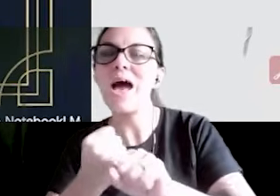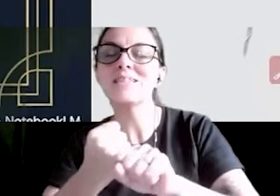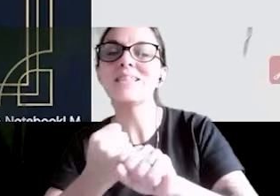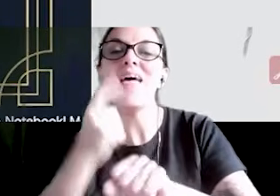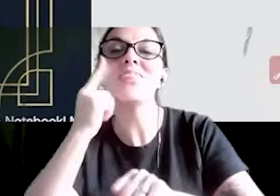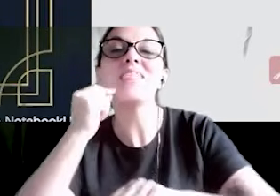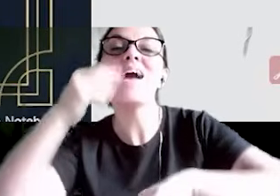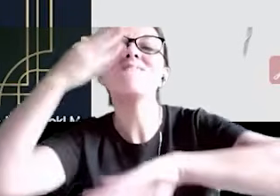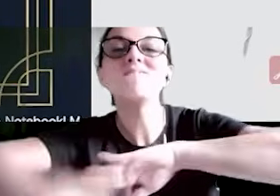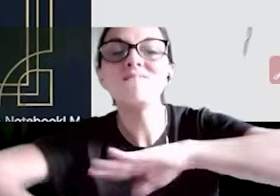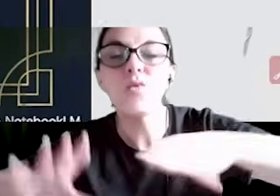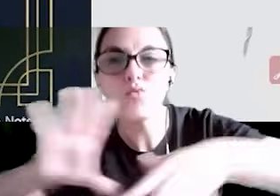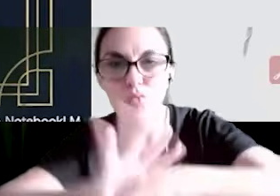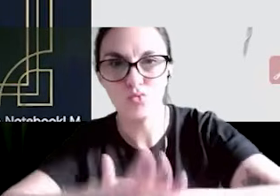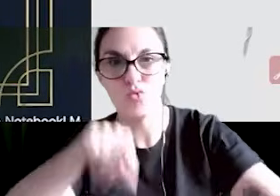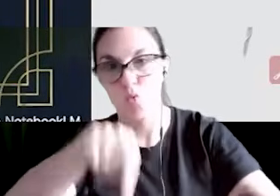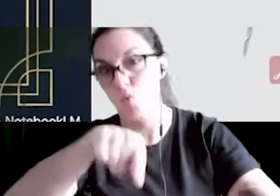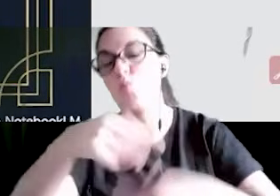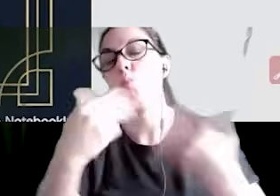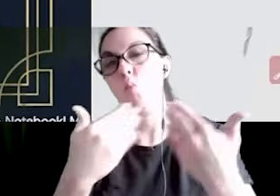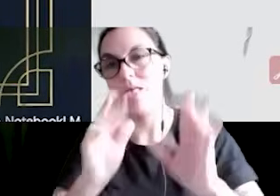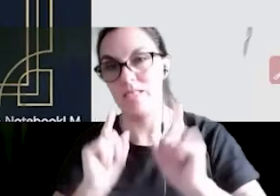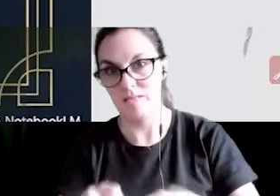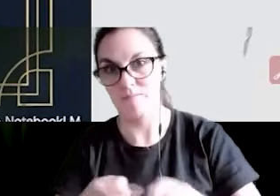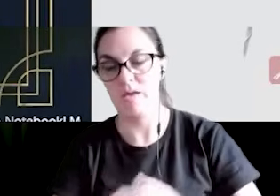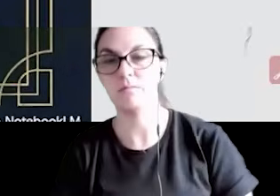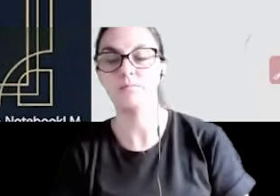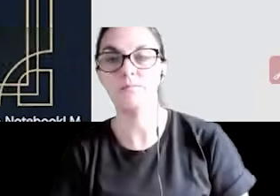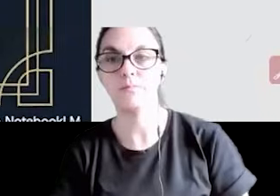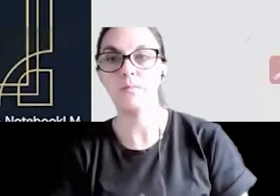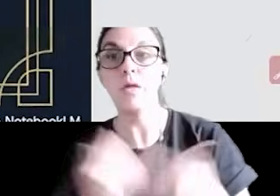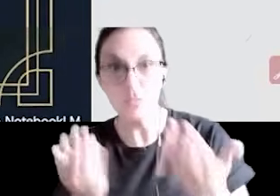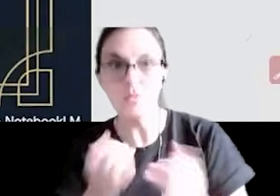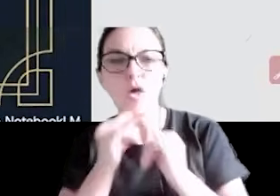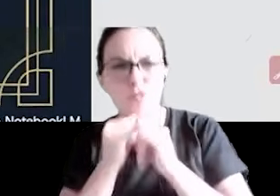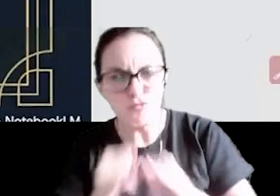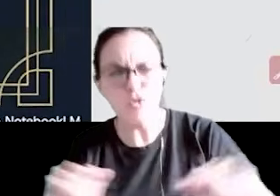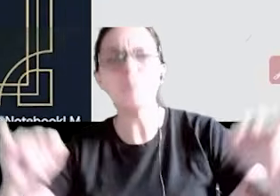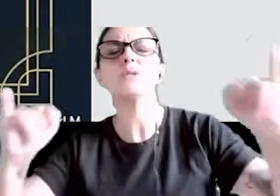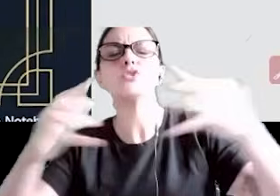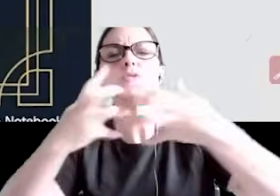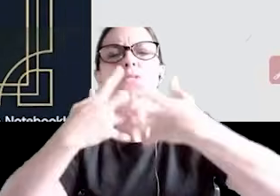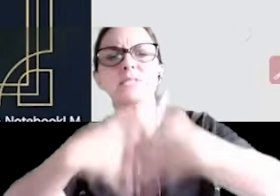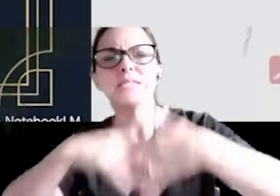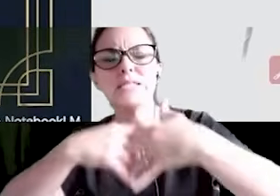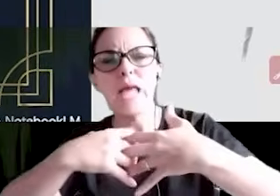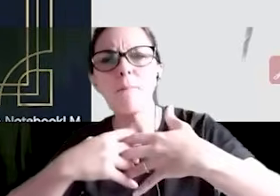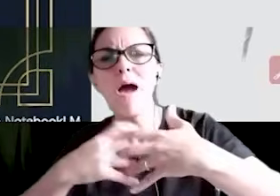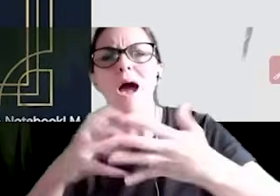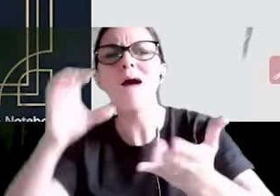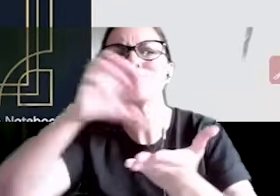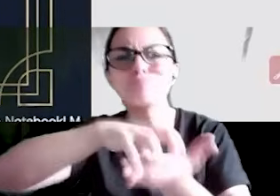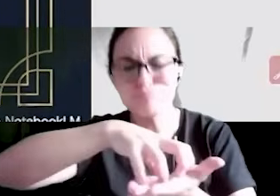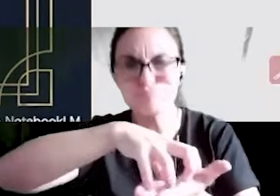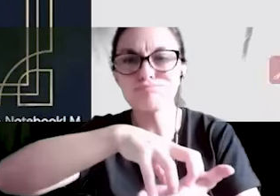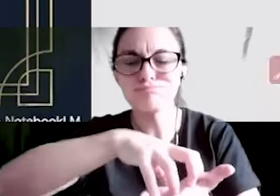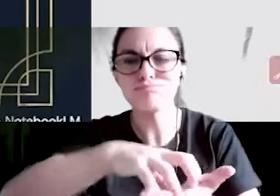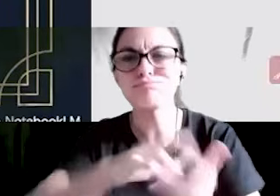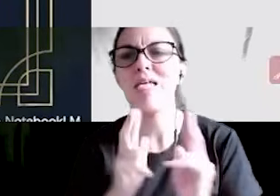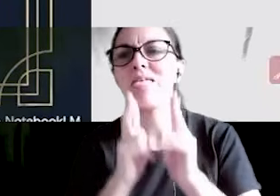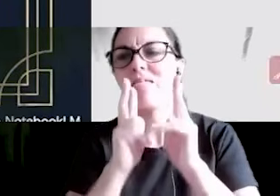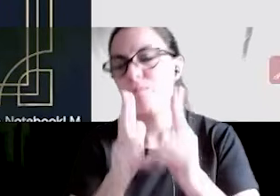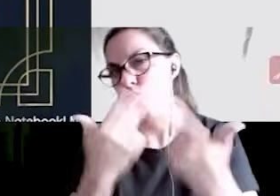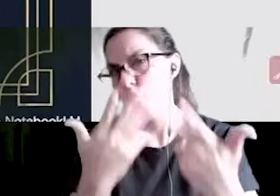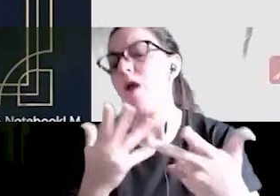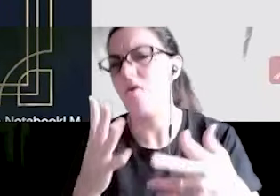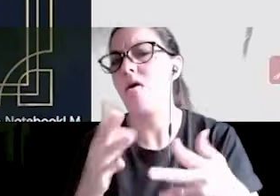el día de vencimiento, fíjense cómo la información dentro de los sistemas del organismo están listas como para que confirme la opción y presente